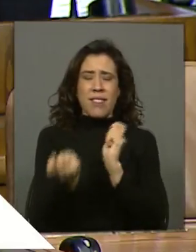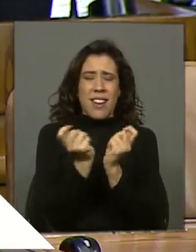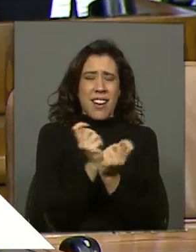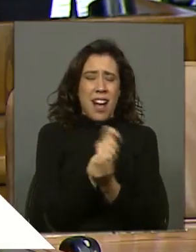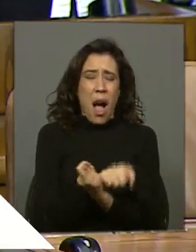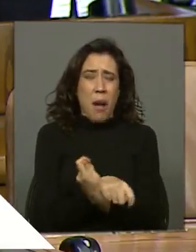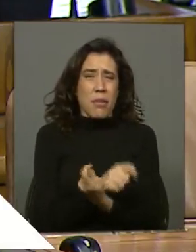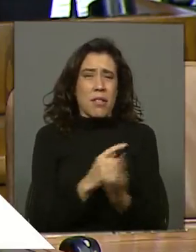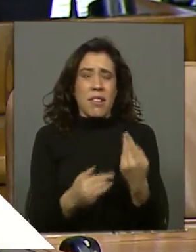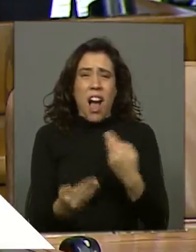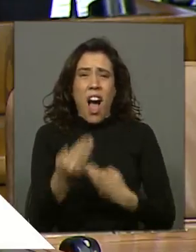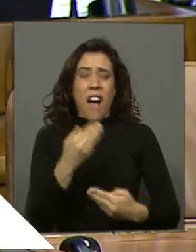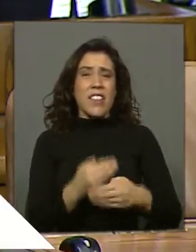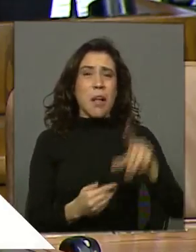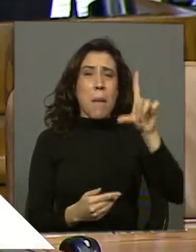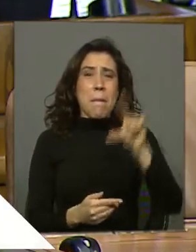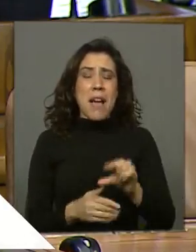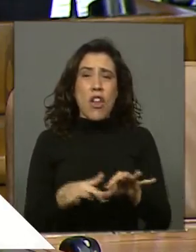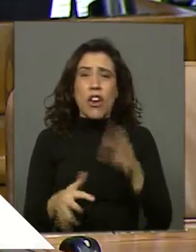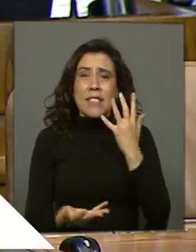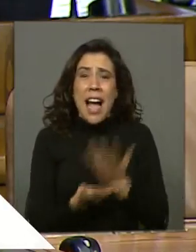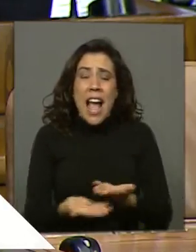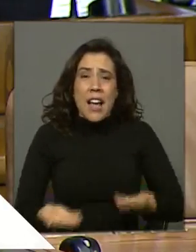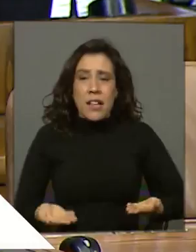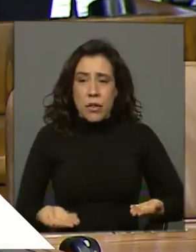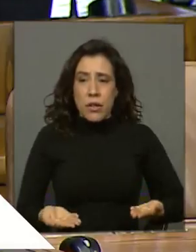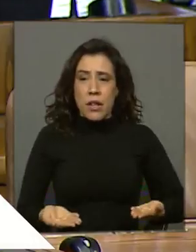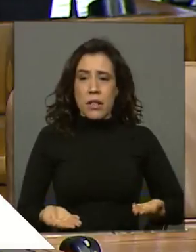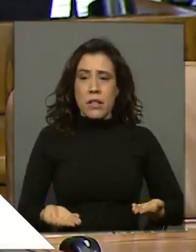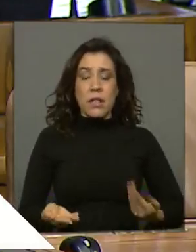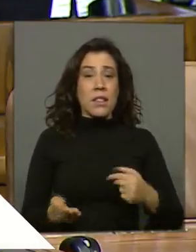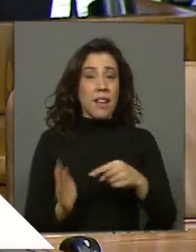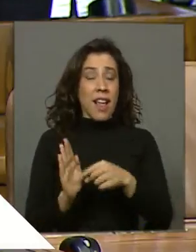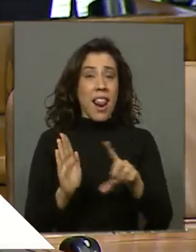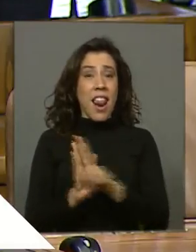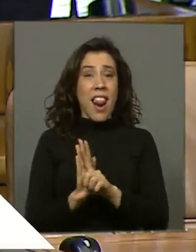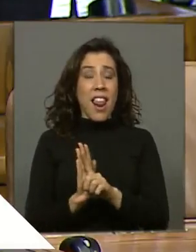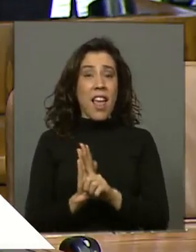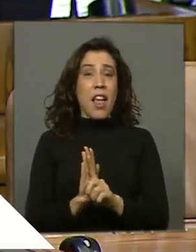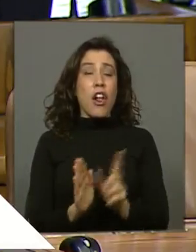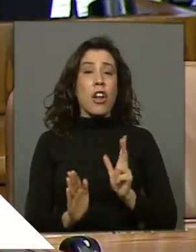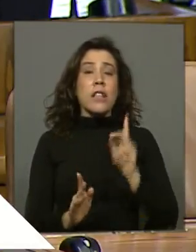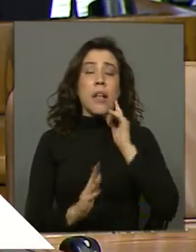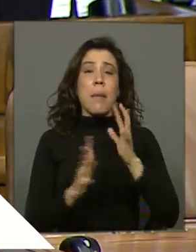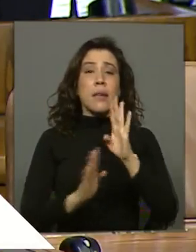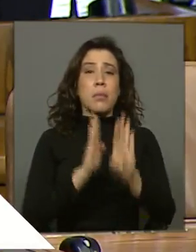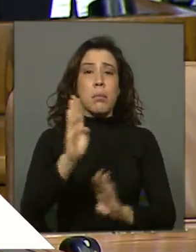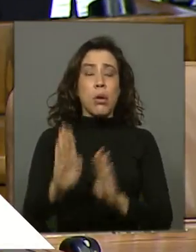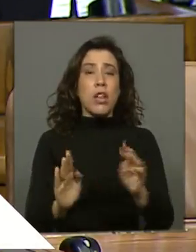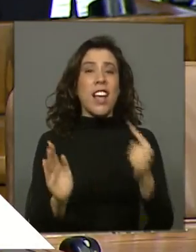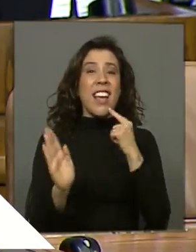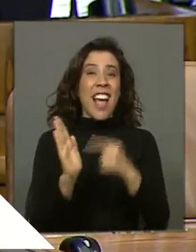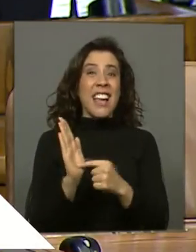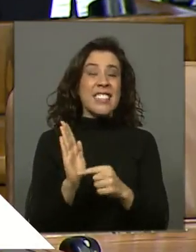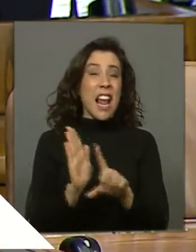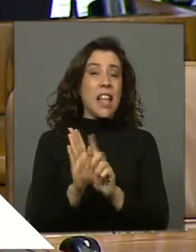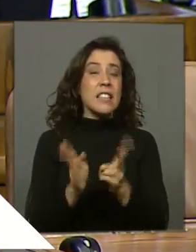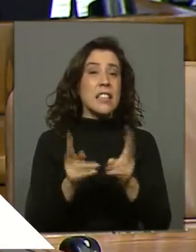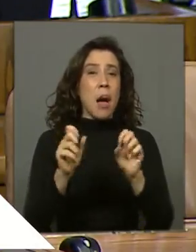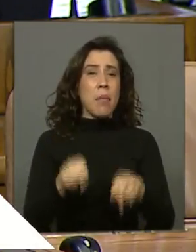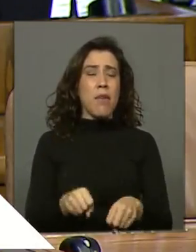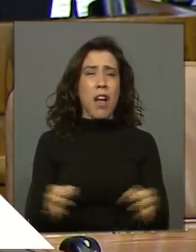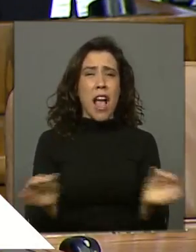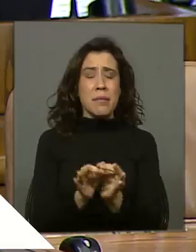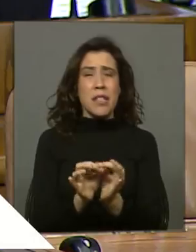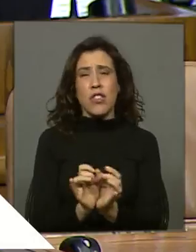y es un retroceso es menos de lo que tenemos hoy sin esta ley los consumidores estarían mejor protegidos que con esta ley argumentos de